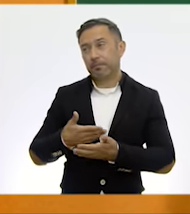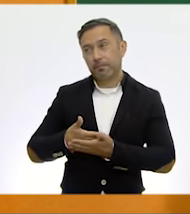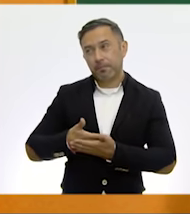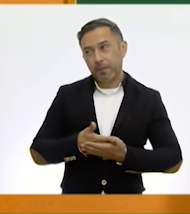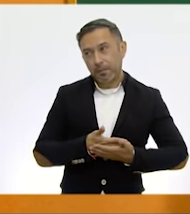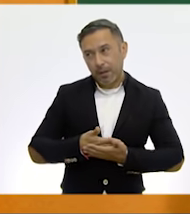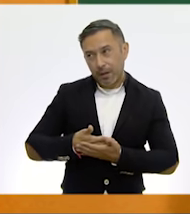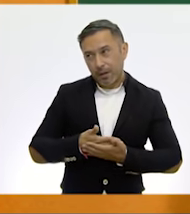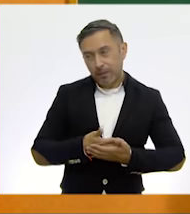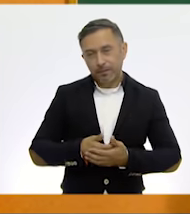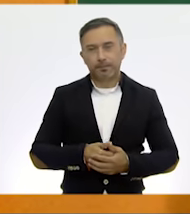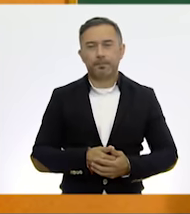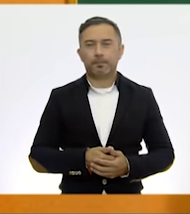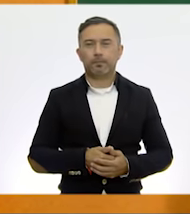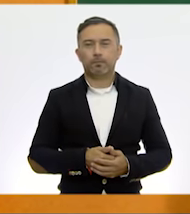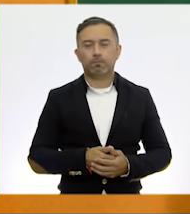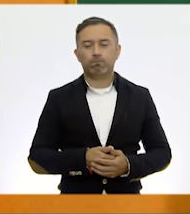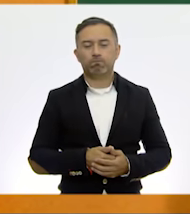Fórmula.